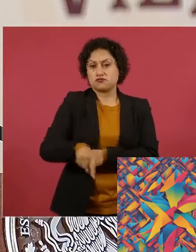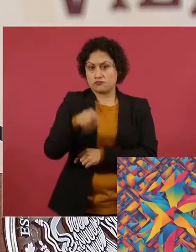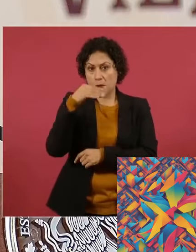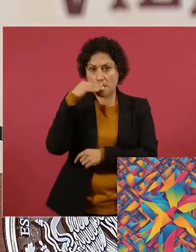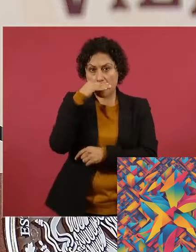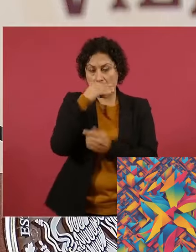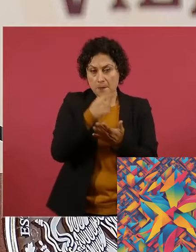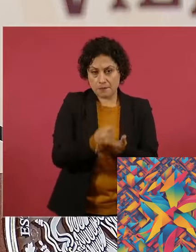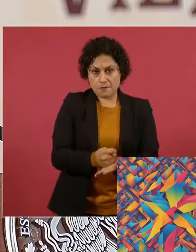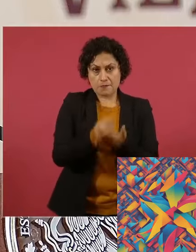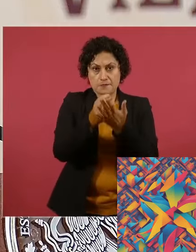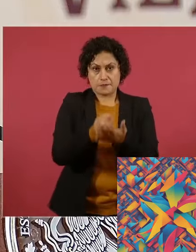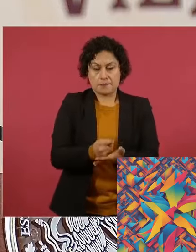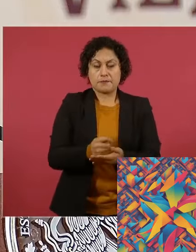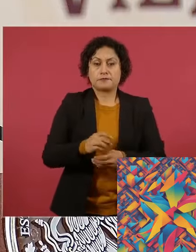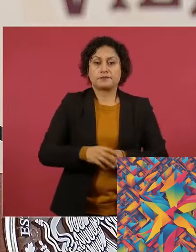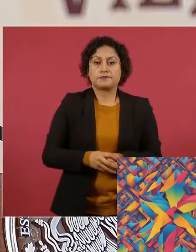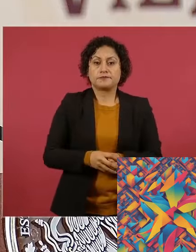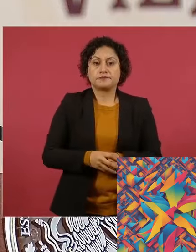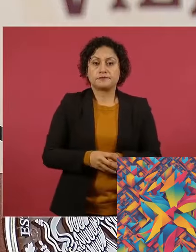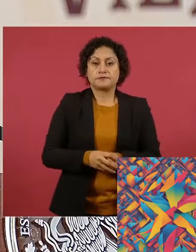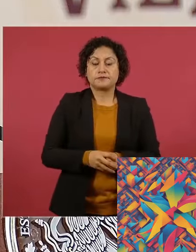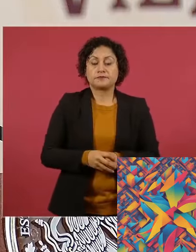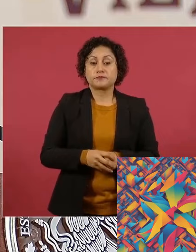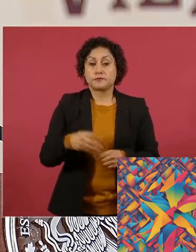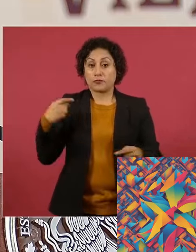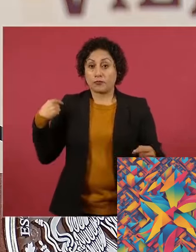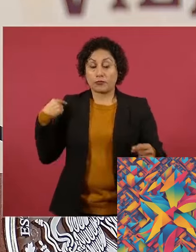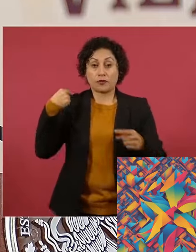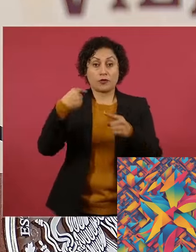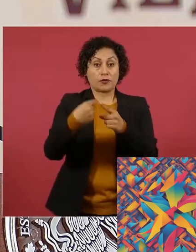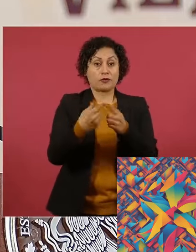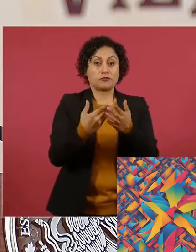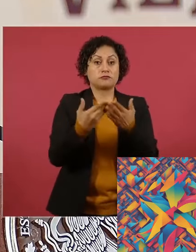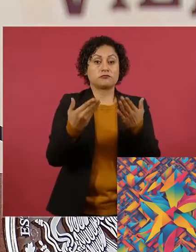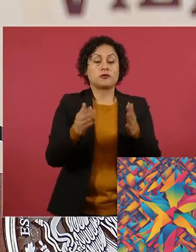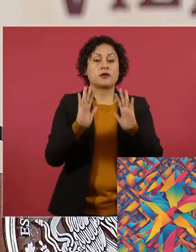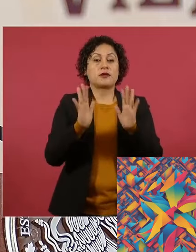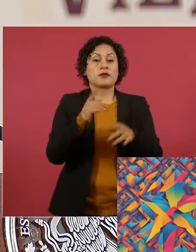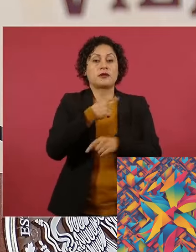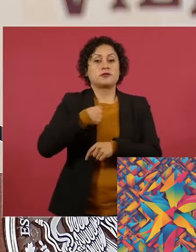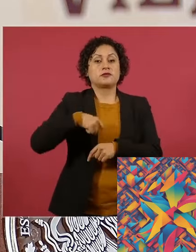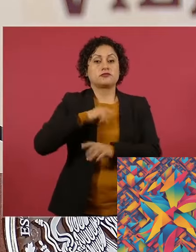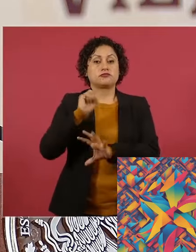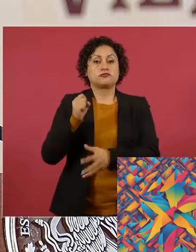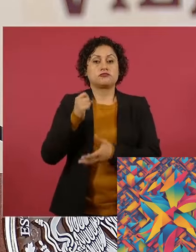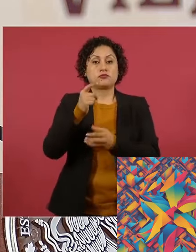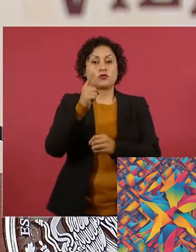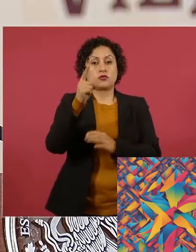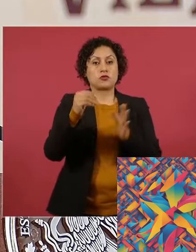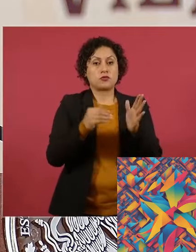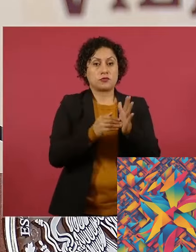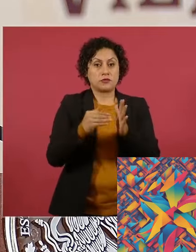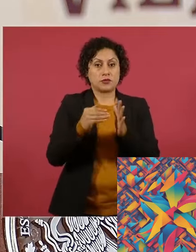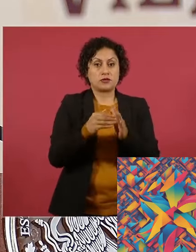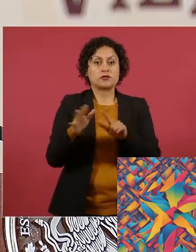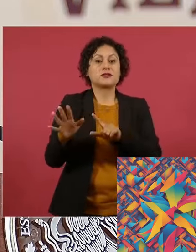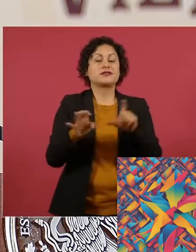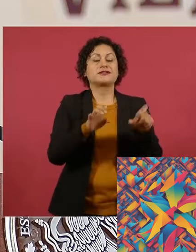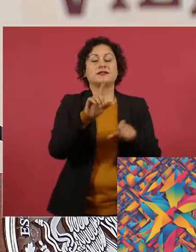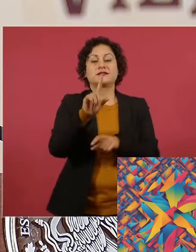camaradería y respeto en la comunidad de streamers, donde se valora el esfuerzo y la dedicación, independientemente del ámbito de acción de cada